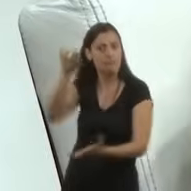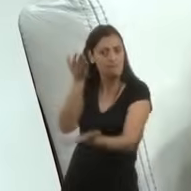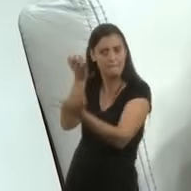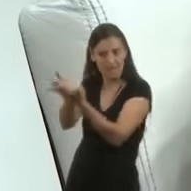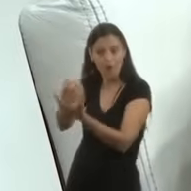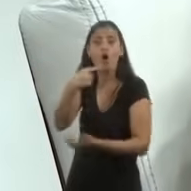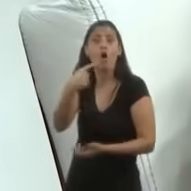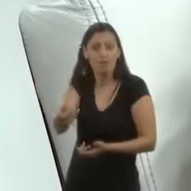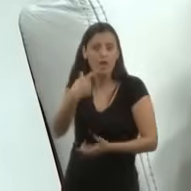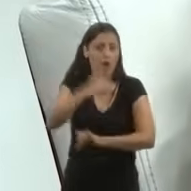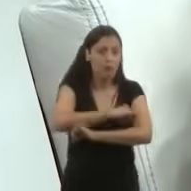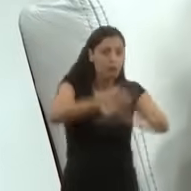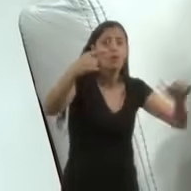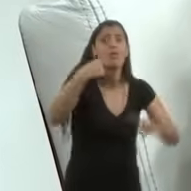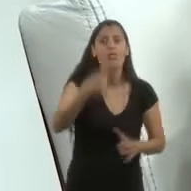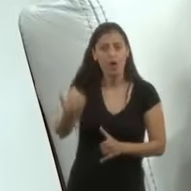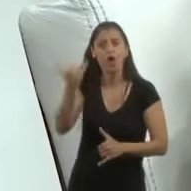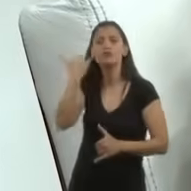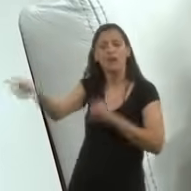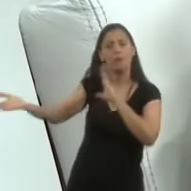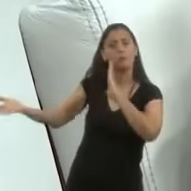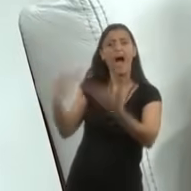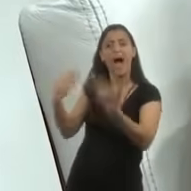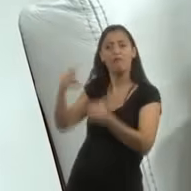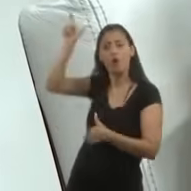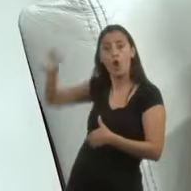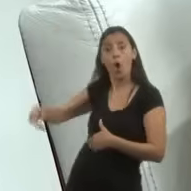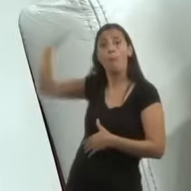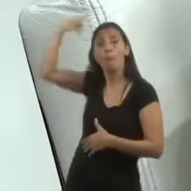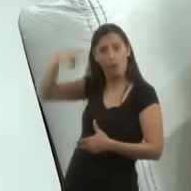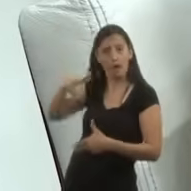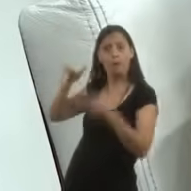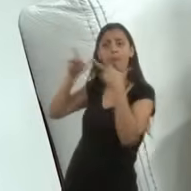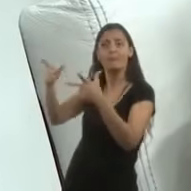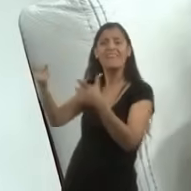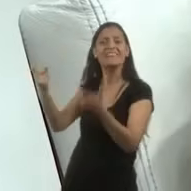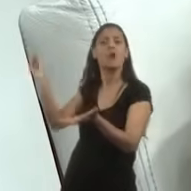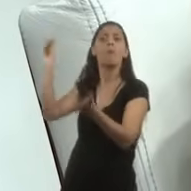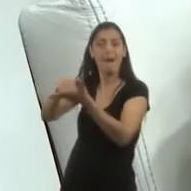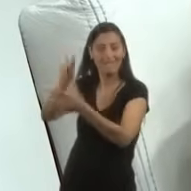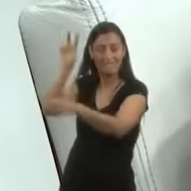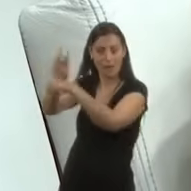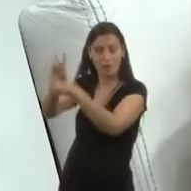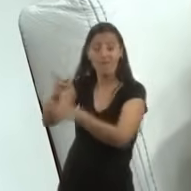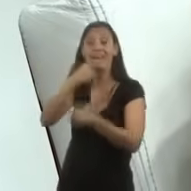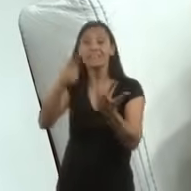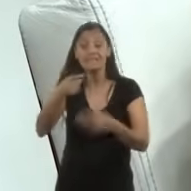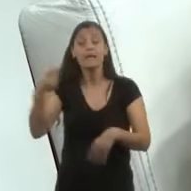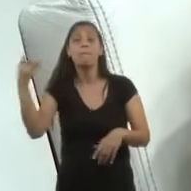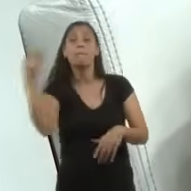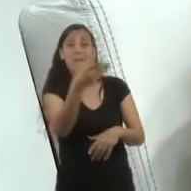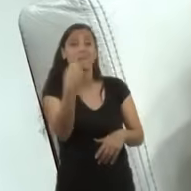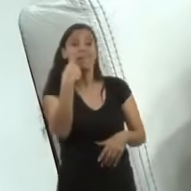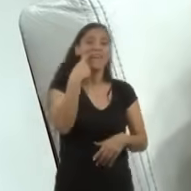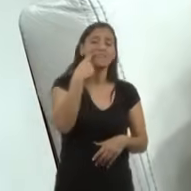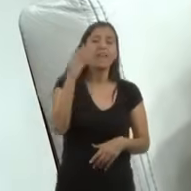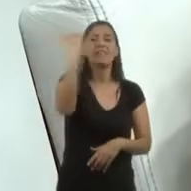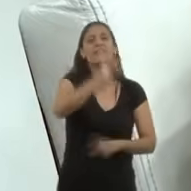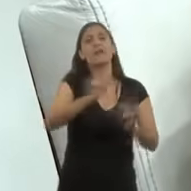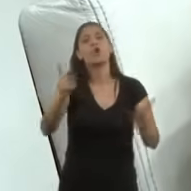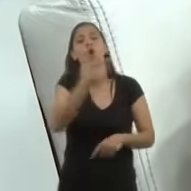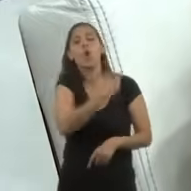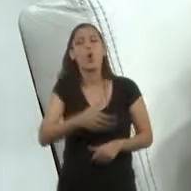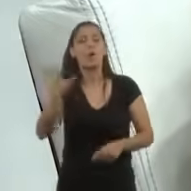habló con la ministra y la pregunta es si lo solicita el intendente y no el gobernador se pueden enviar